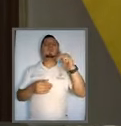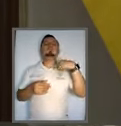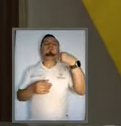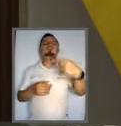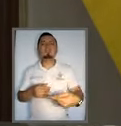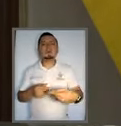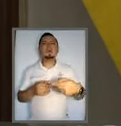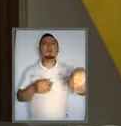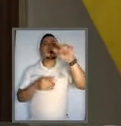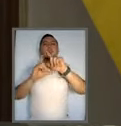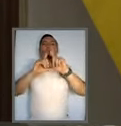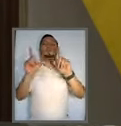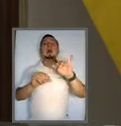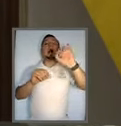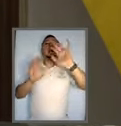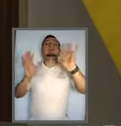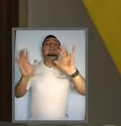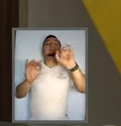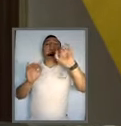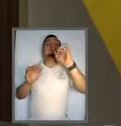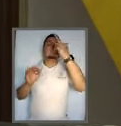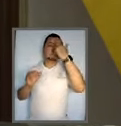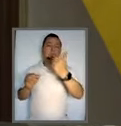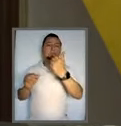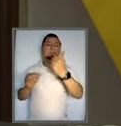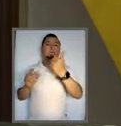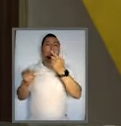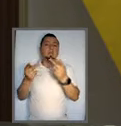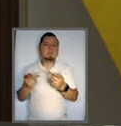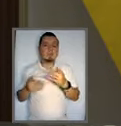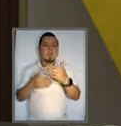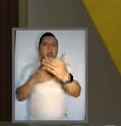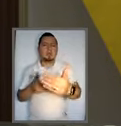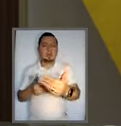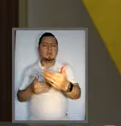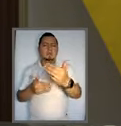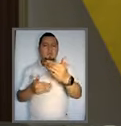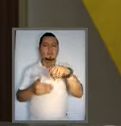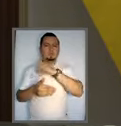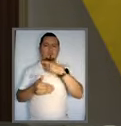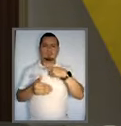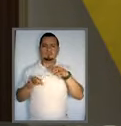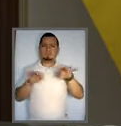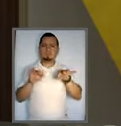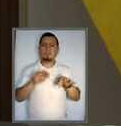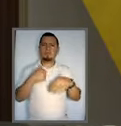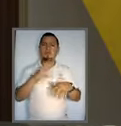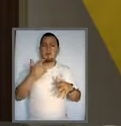permitió también calibrar mejor los procesos de enseñanza y